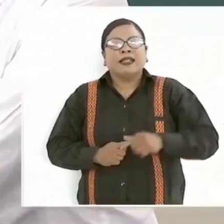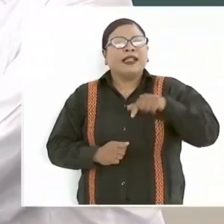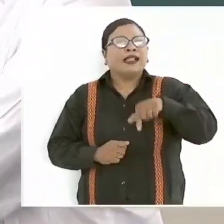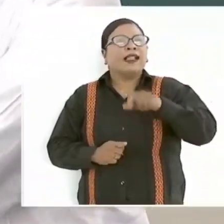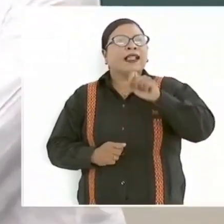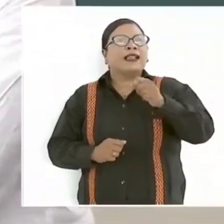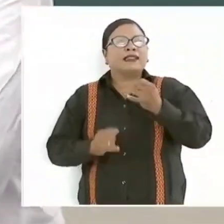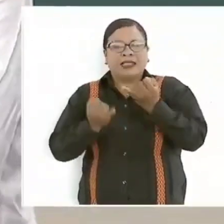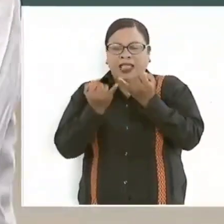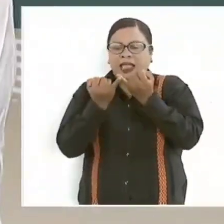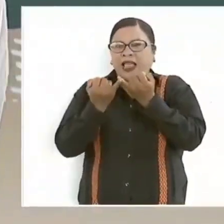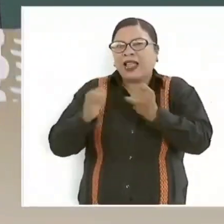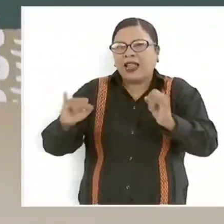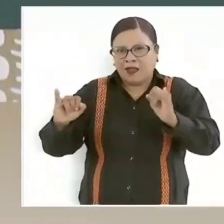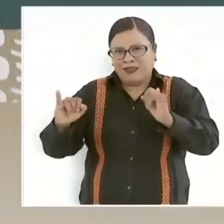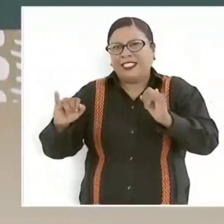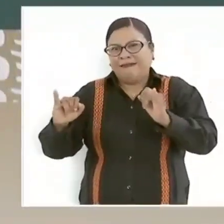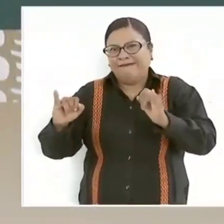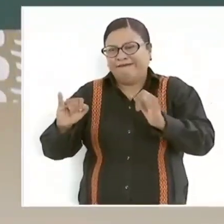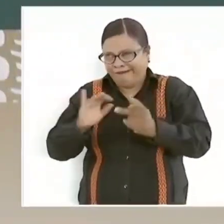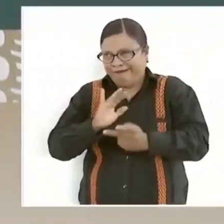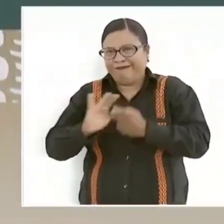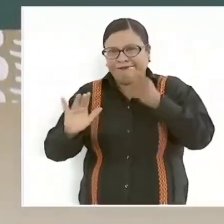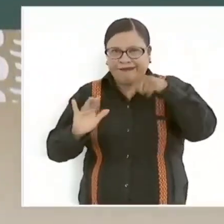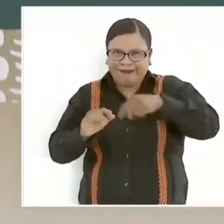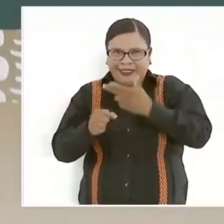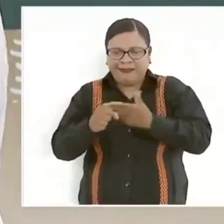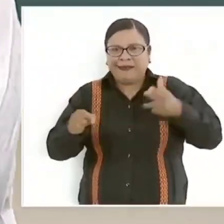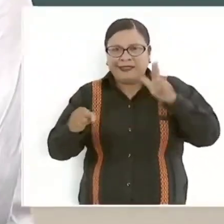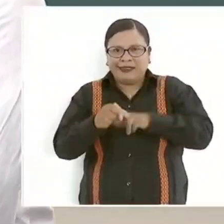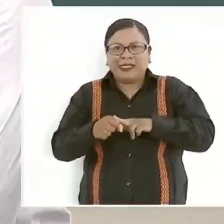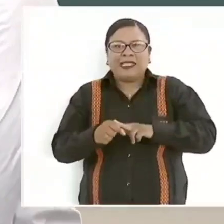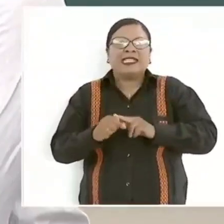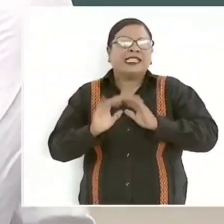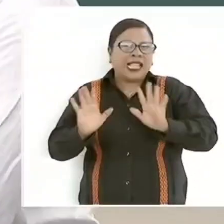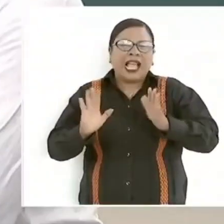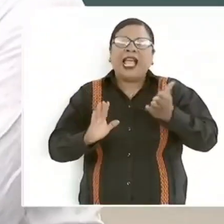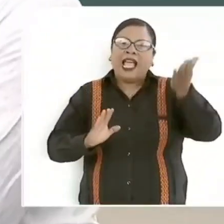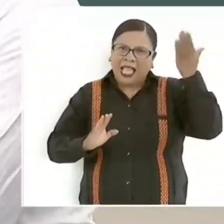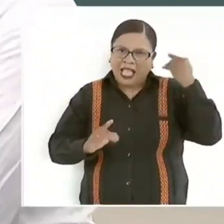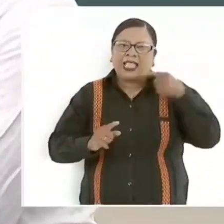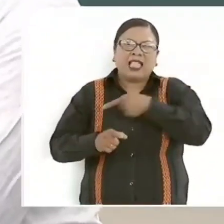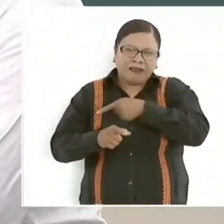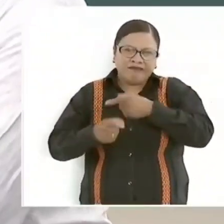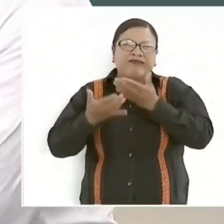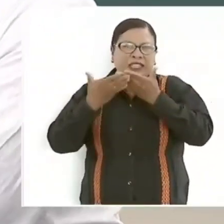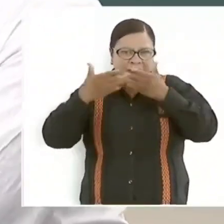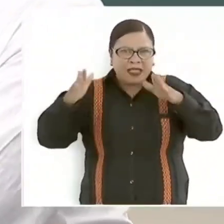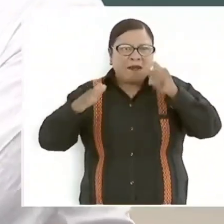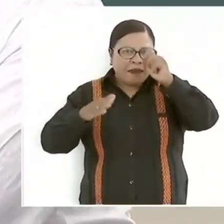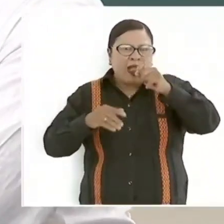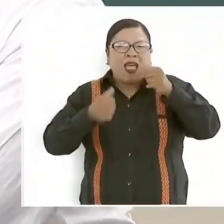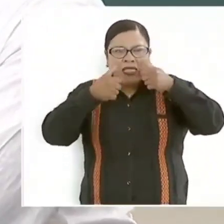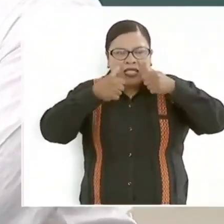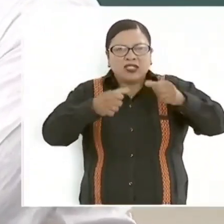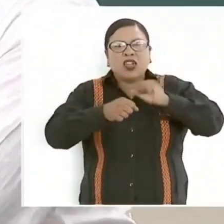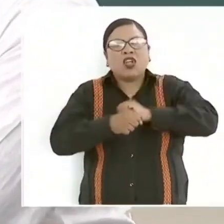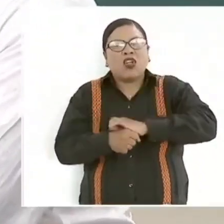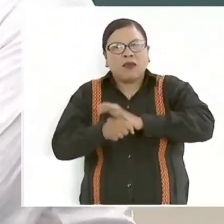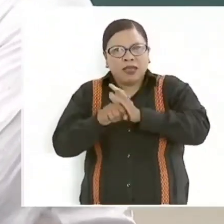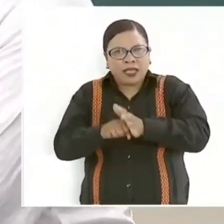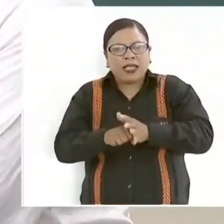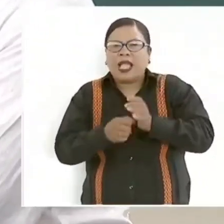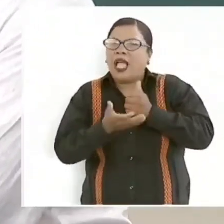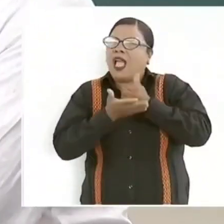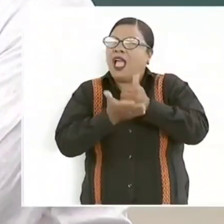preinauguración, vamos a decir, de este hospital. Ya estuvo sirviendo en el COVID, ya